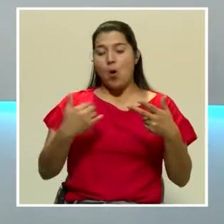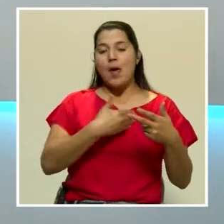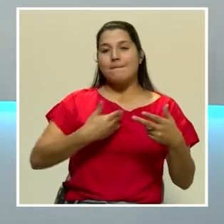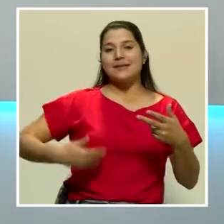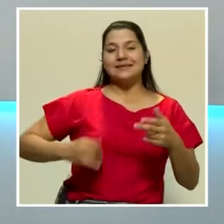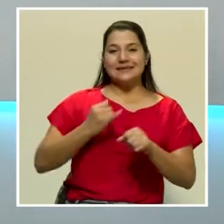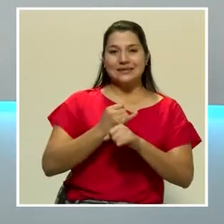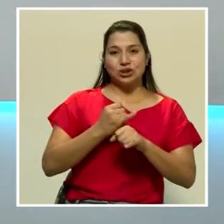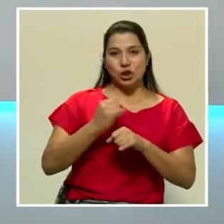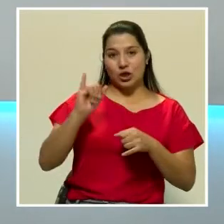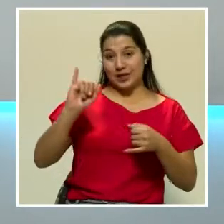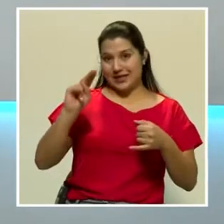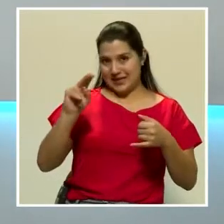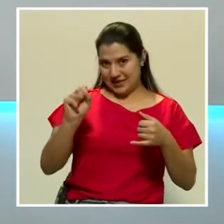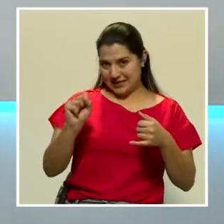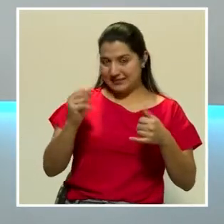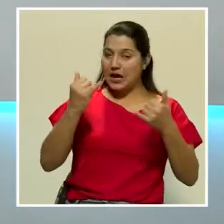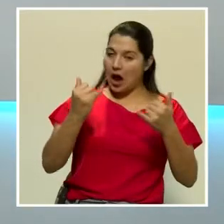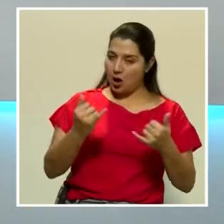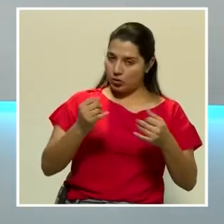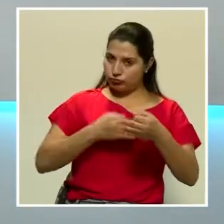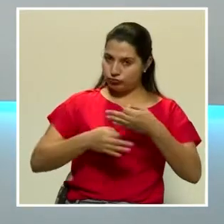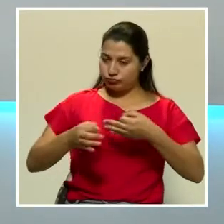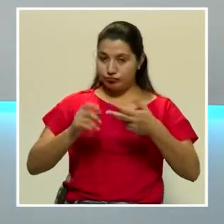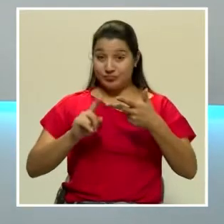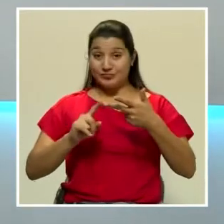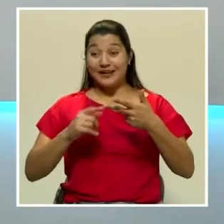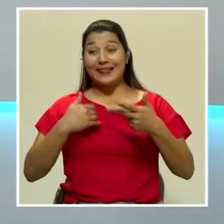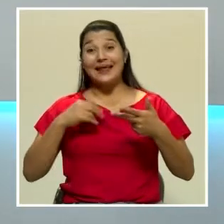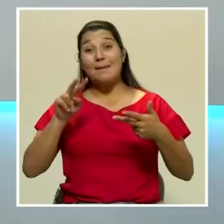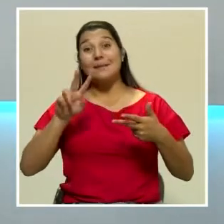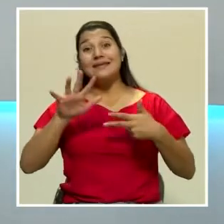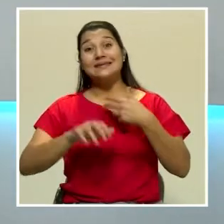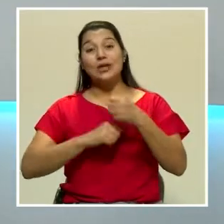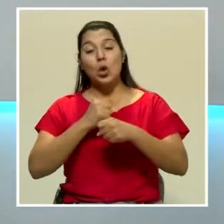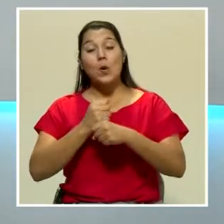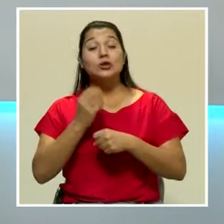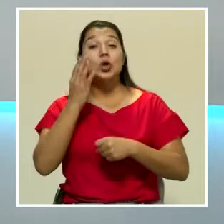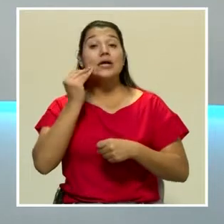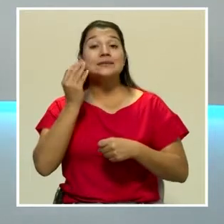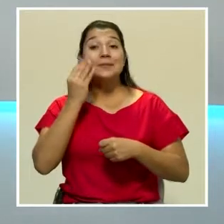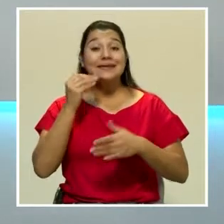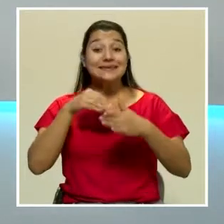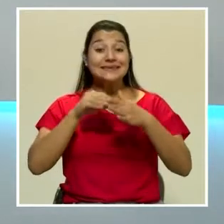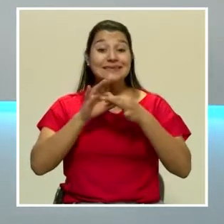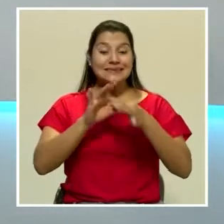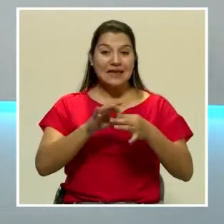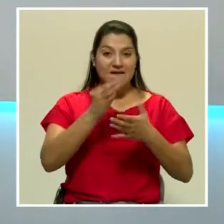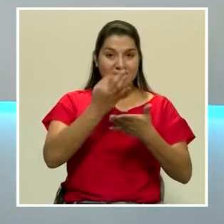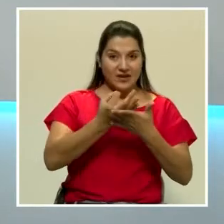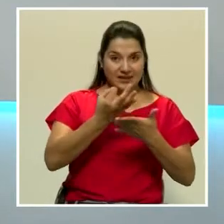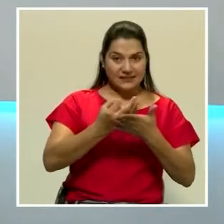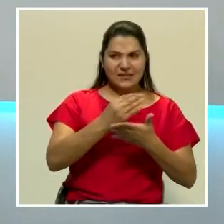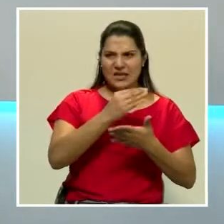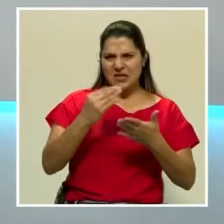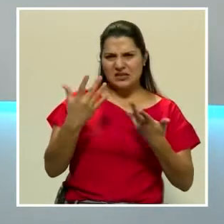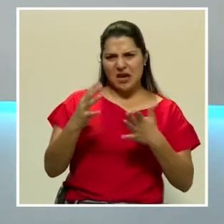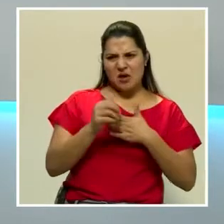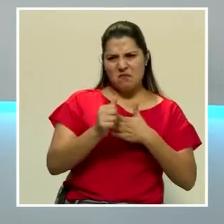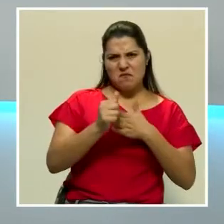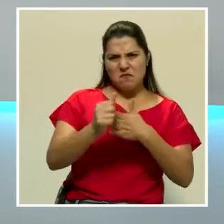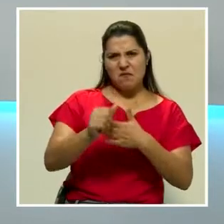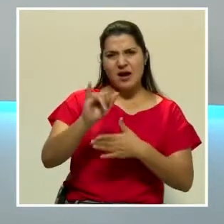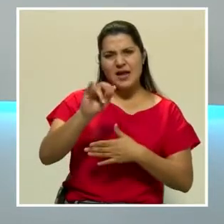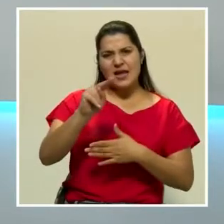Nacional de Seguros. Presidencia destacó que Villegas tiene más de 25 años de experiencia en el sector financiero y ha presidido el INSS desde el